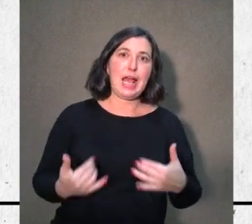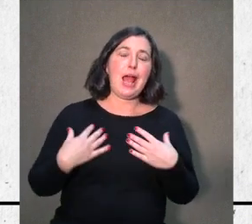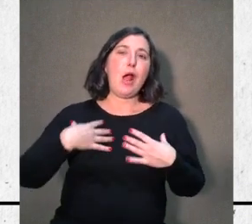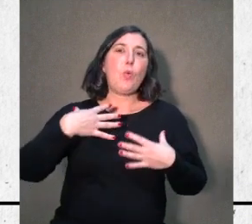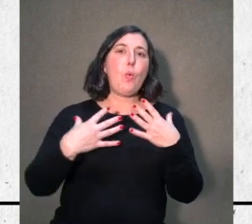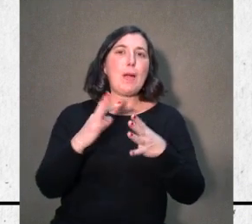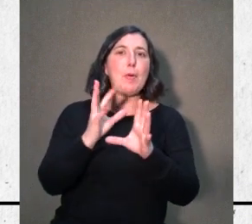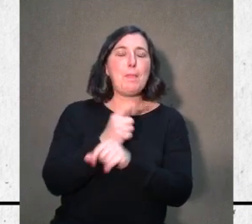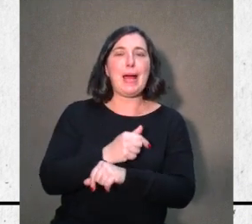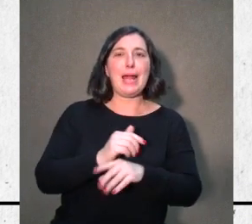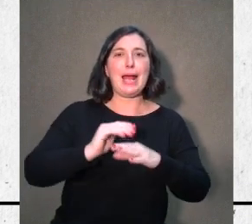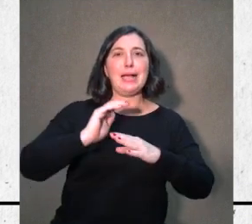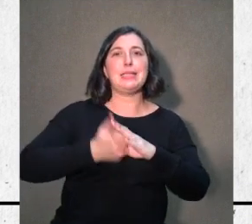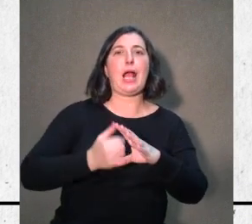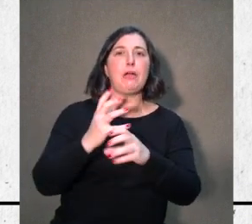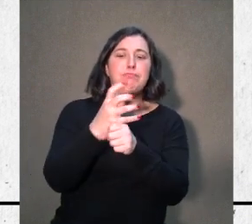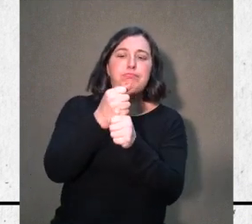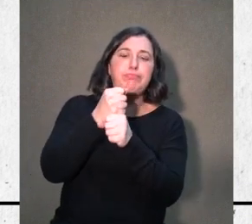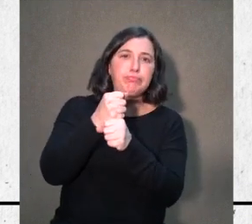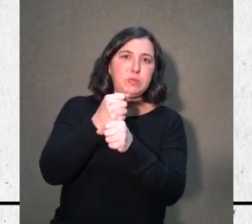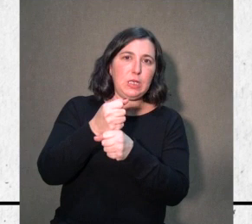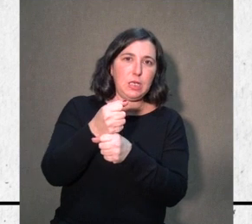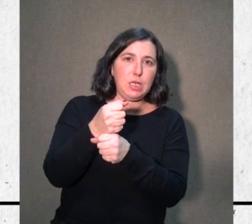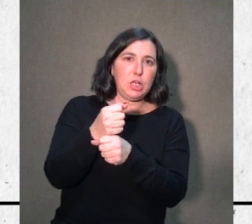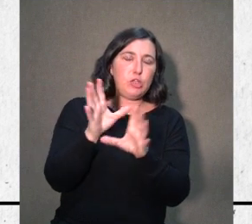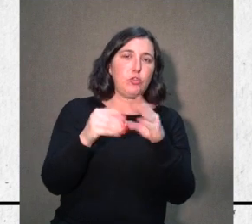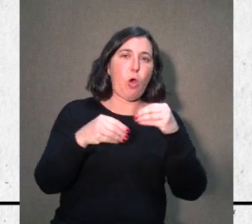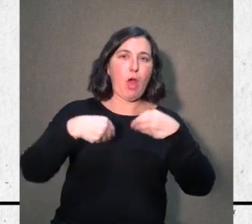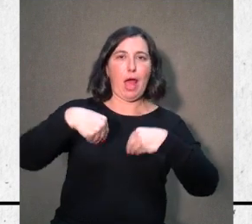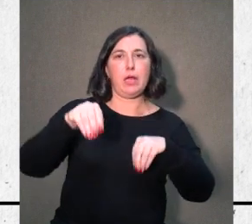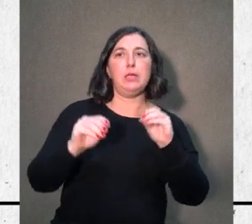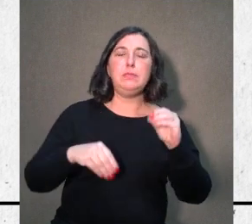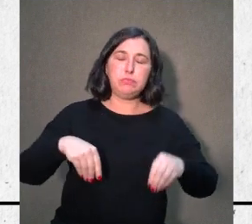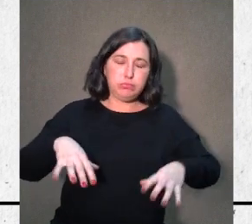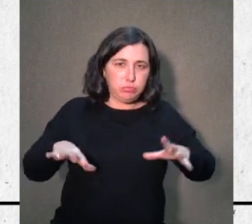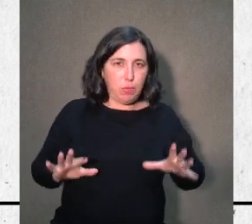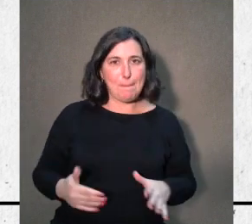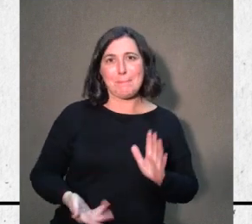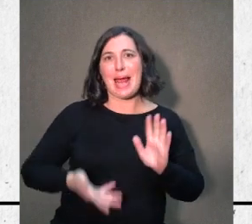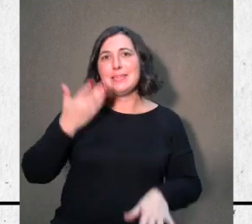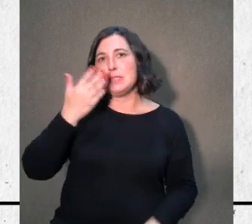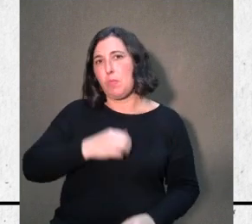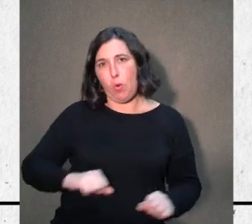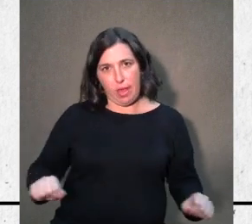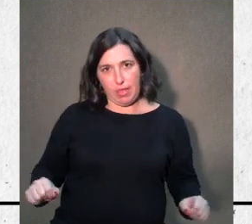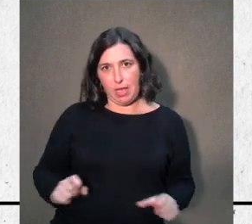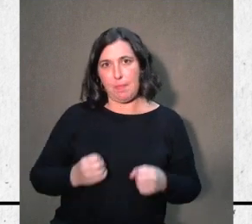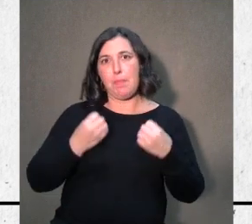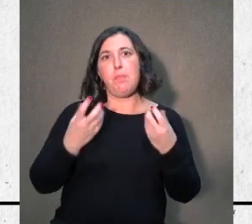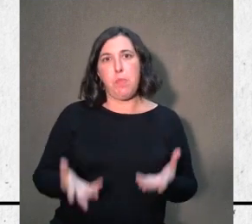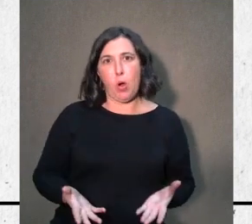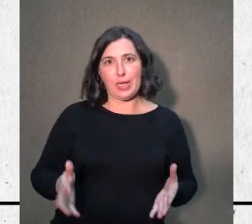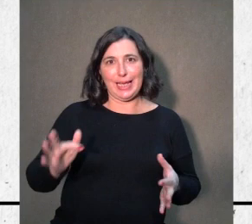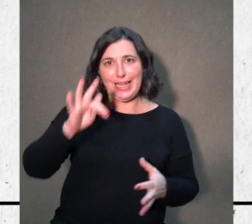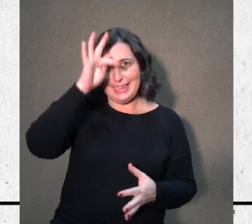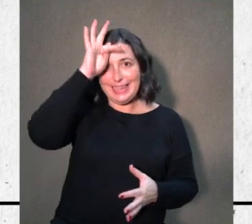descontracturar todo, o sea, estar relajado lo más posible, porque si bien la técnica que se me enseñó a mí y